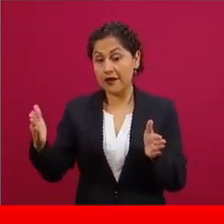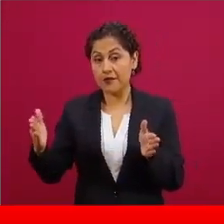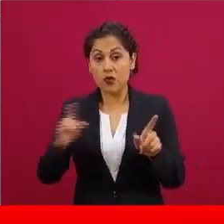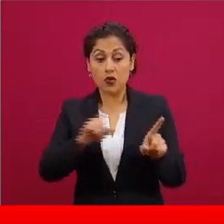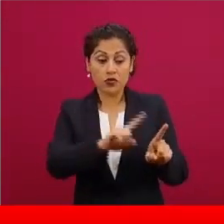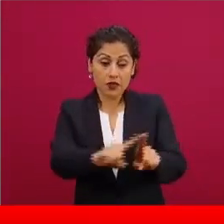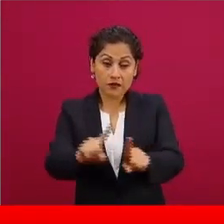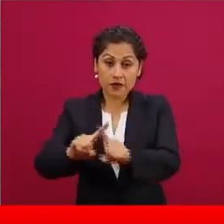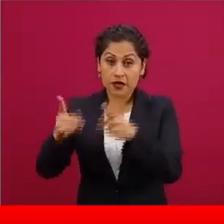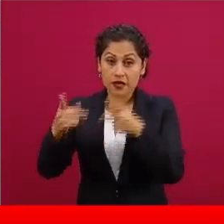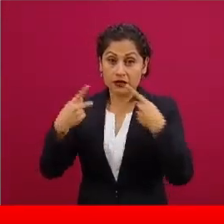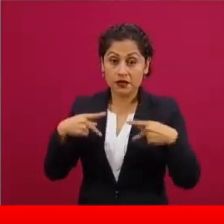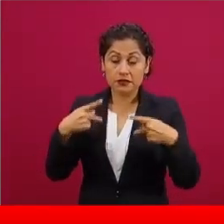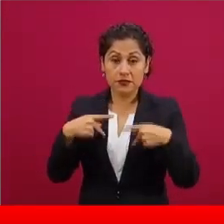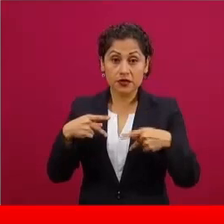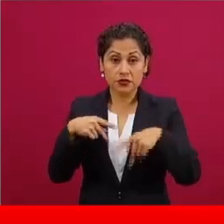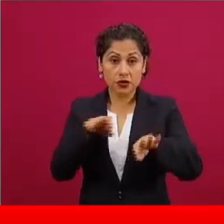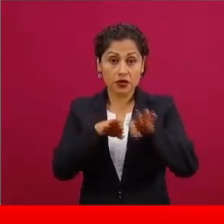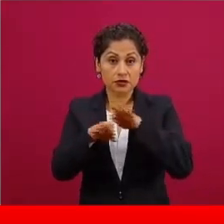públicos